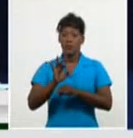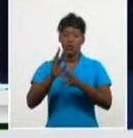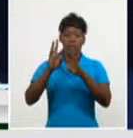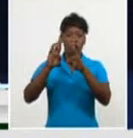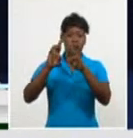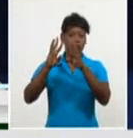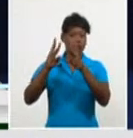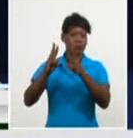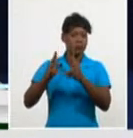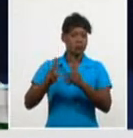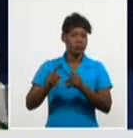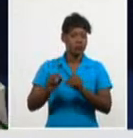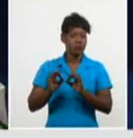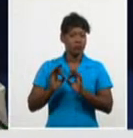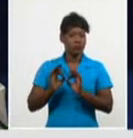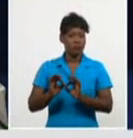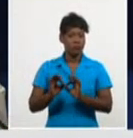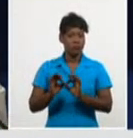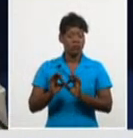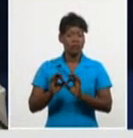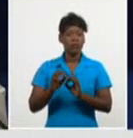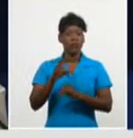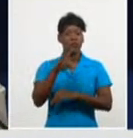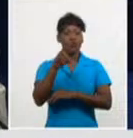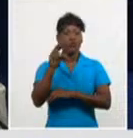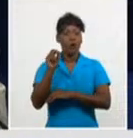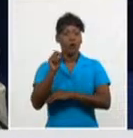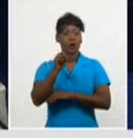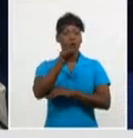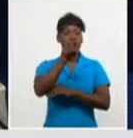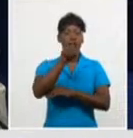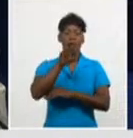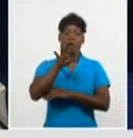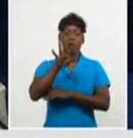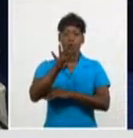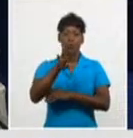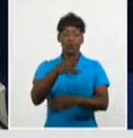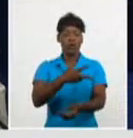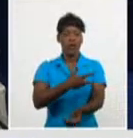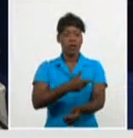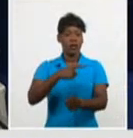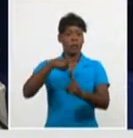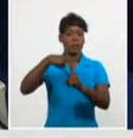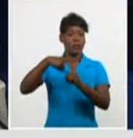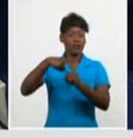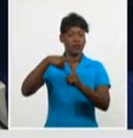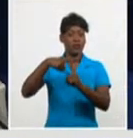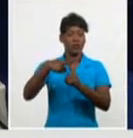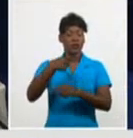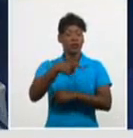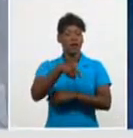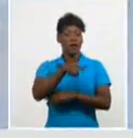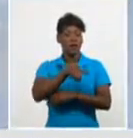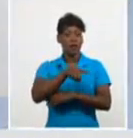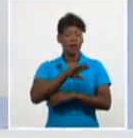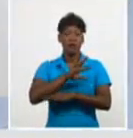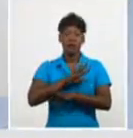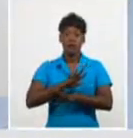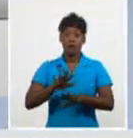resultaron positivas 14 muestras en el día de ayer. De esta forma, se acumulan